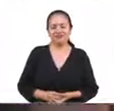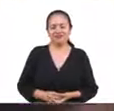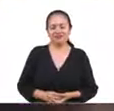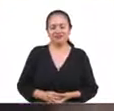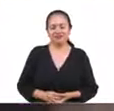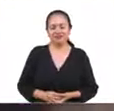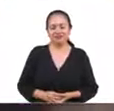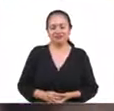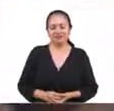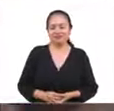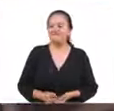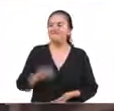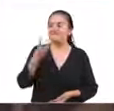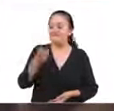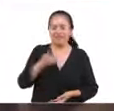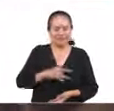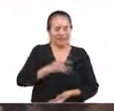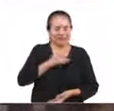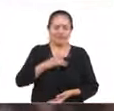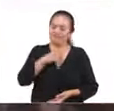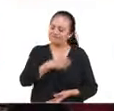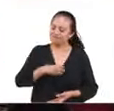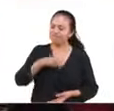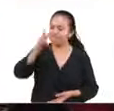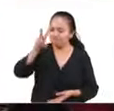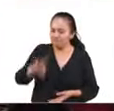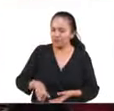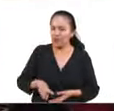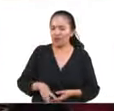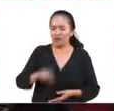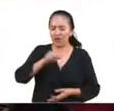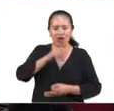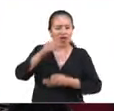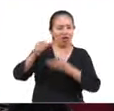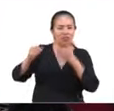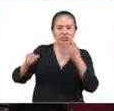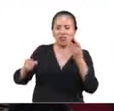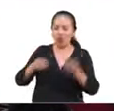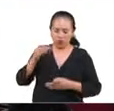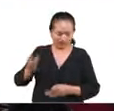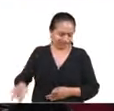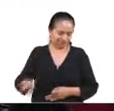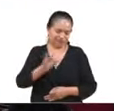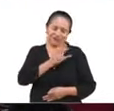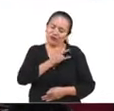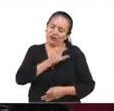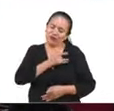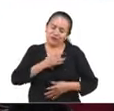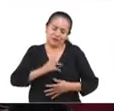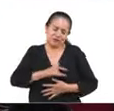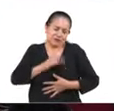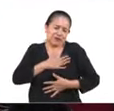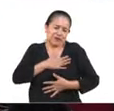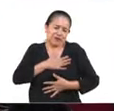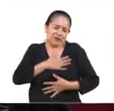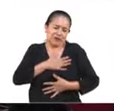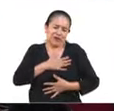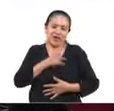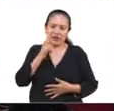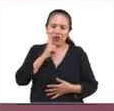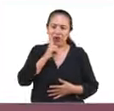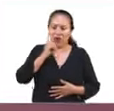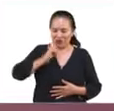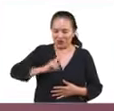Y es que es una dicha tan grande en los corazones que sentimos que todo lo que están haciendo esas